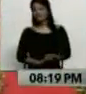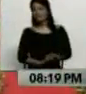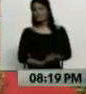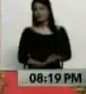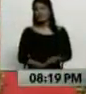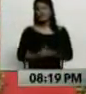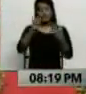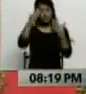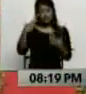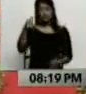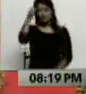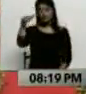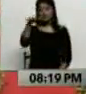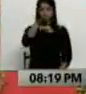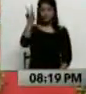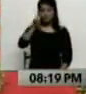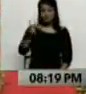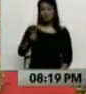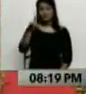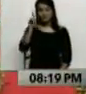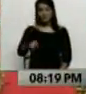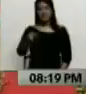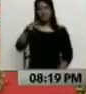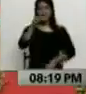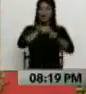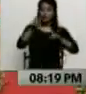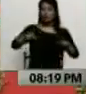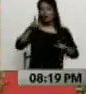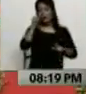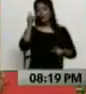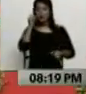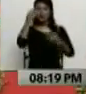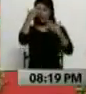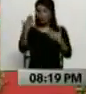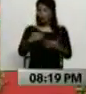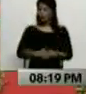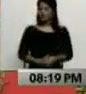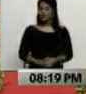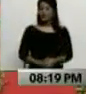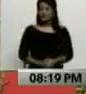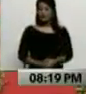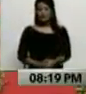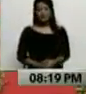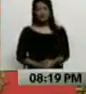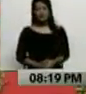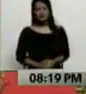Venezuela un saludo a todas y a todos al pueblo de Venezuela a los compañeros